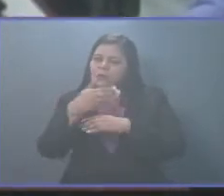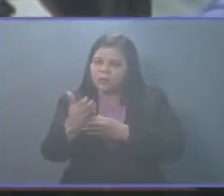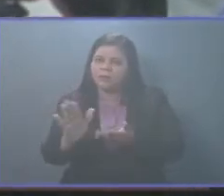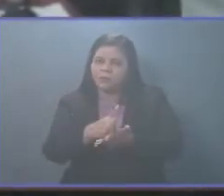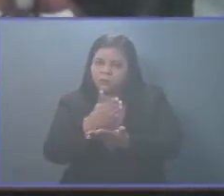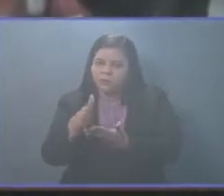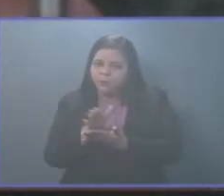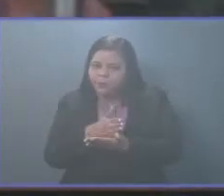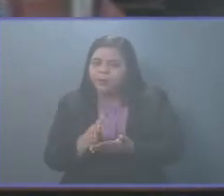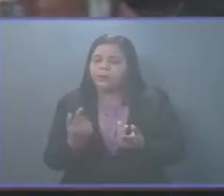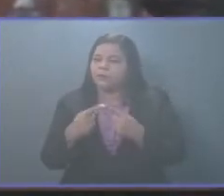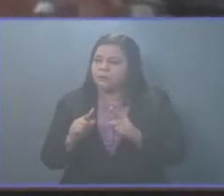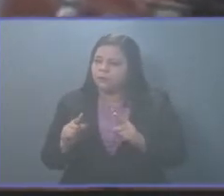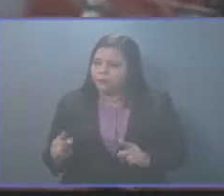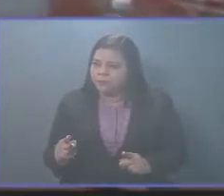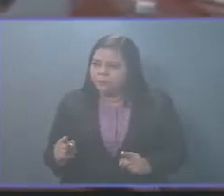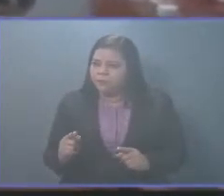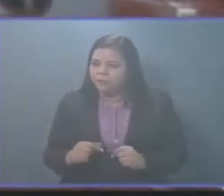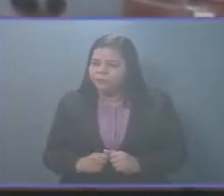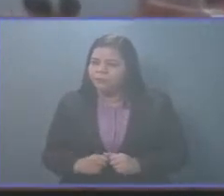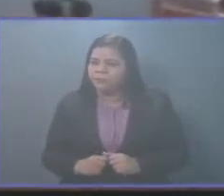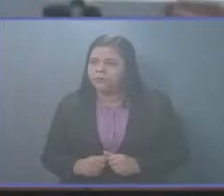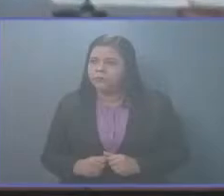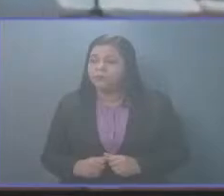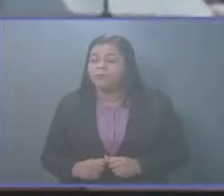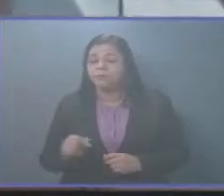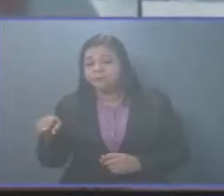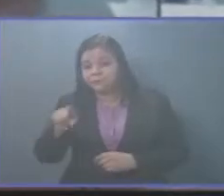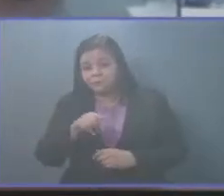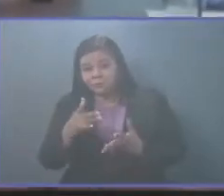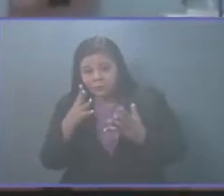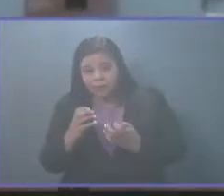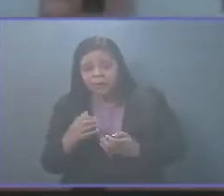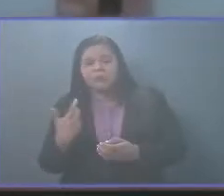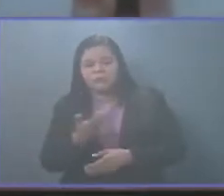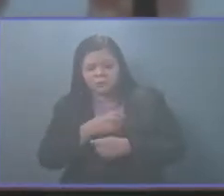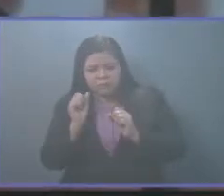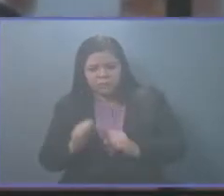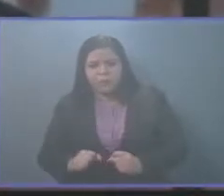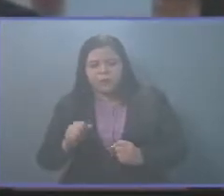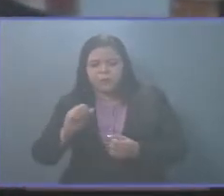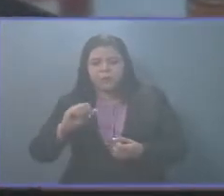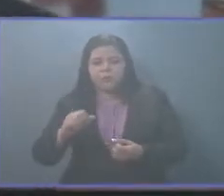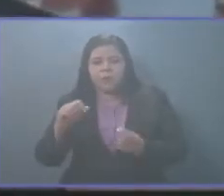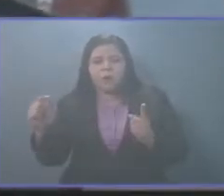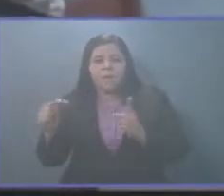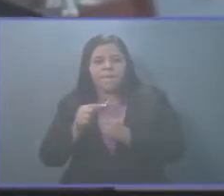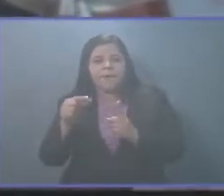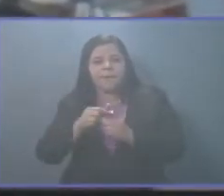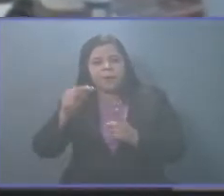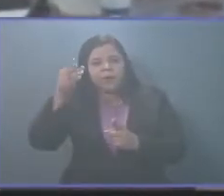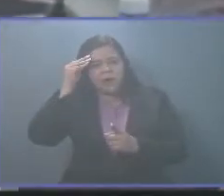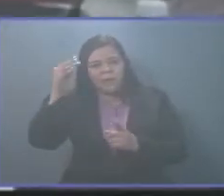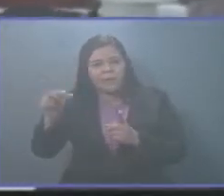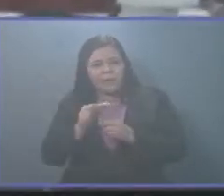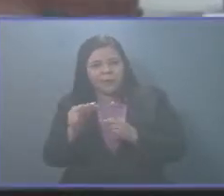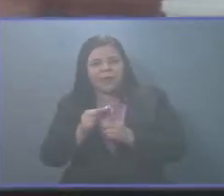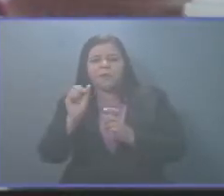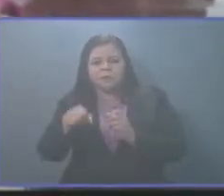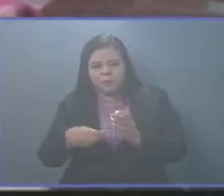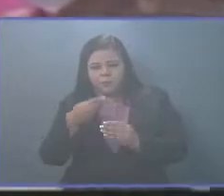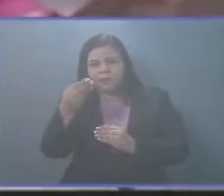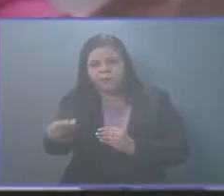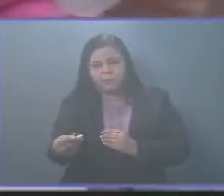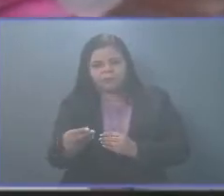cuando terminemos la sesión, o cada uno de ustedes, ¿no? Con mucho gusto, la carpeta de los acuerdos. Igual aquí está la lista que estaba en la presentación, ¿verdad? Así